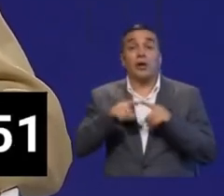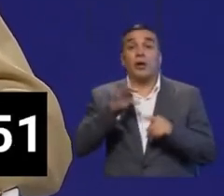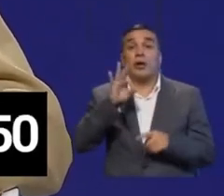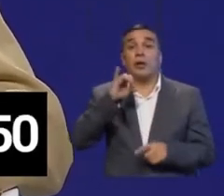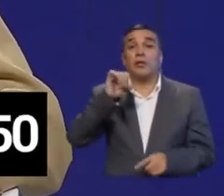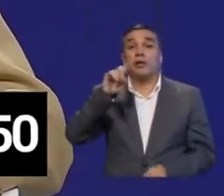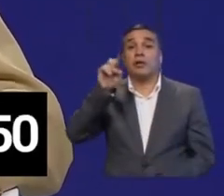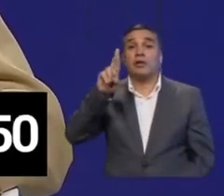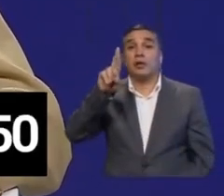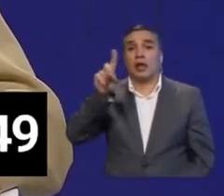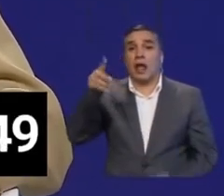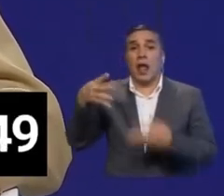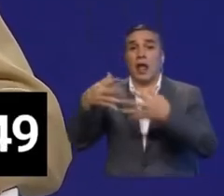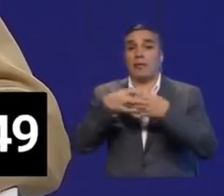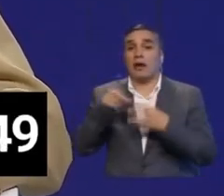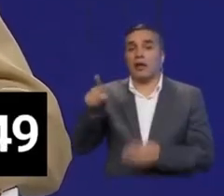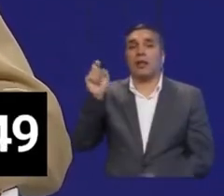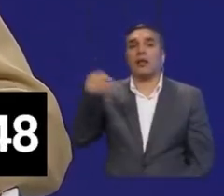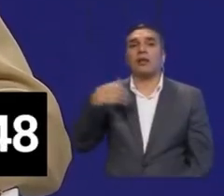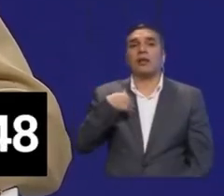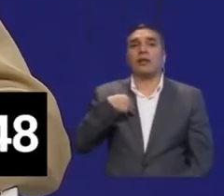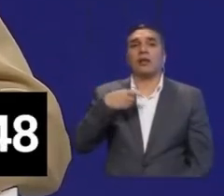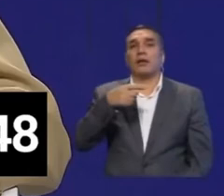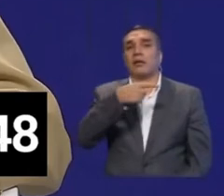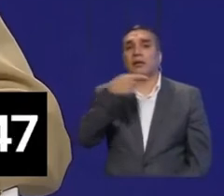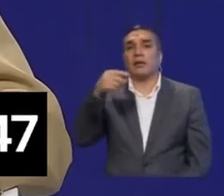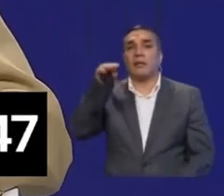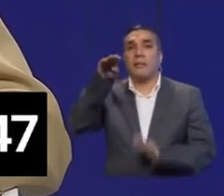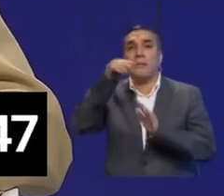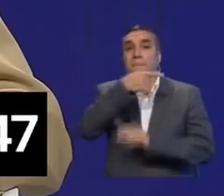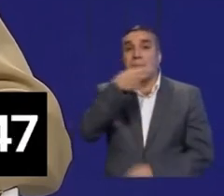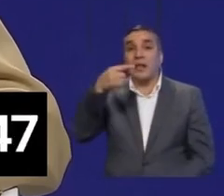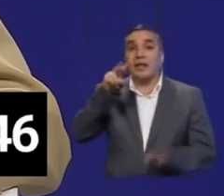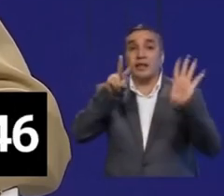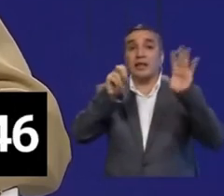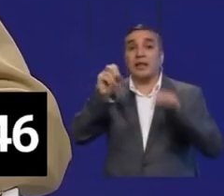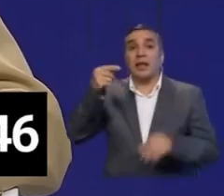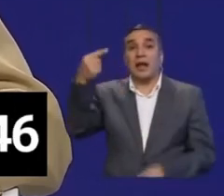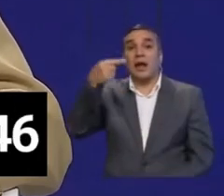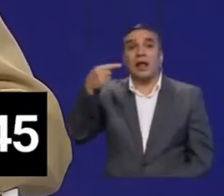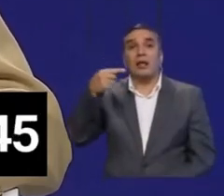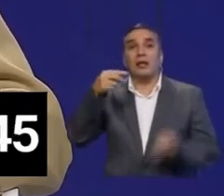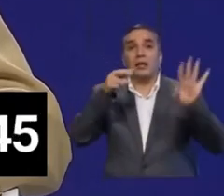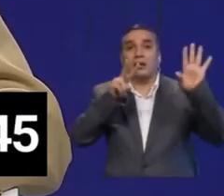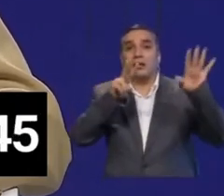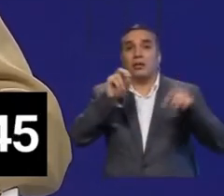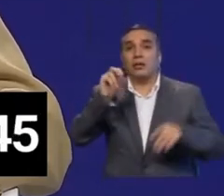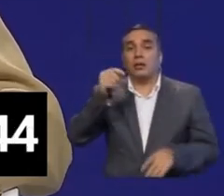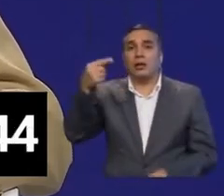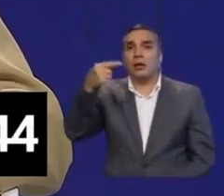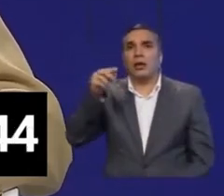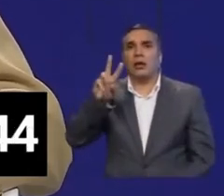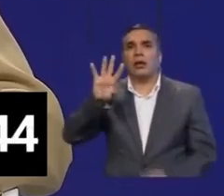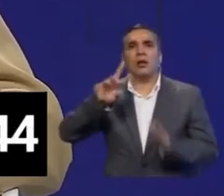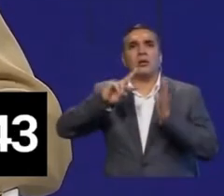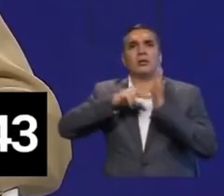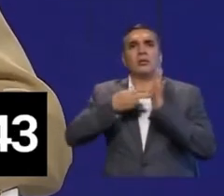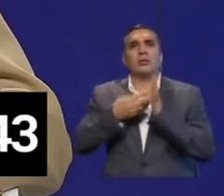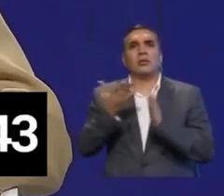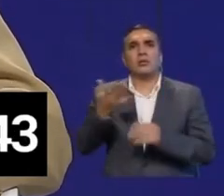Pfizer, la americana, es que debe mantenerse a menos 70 grados de temperatura, que eso